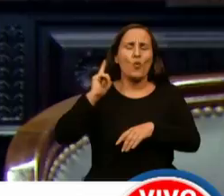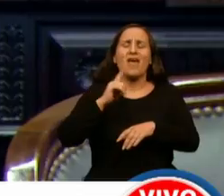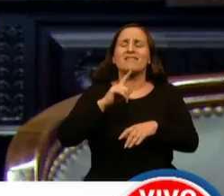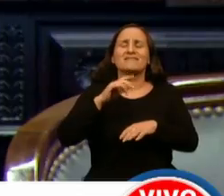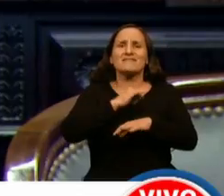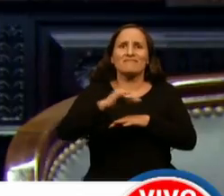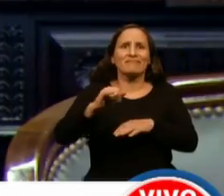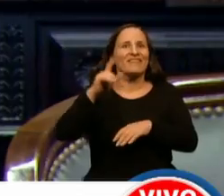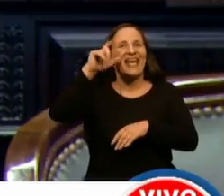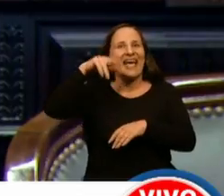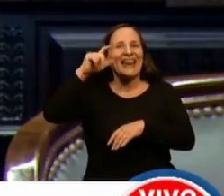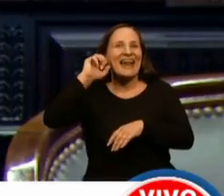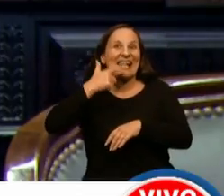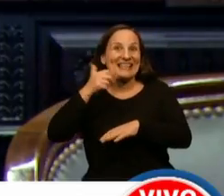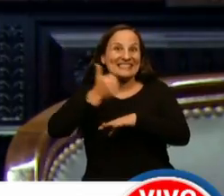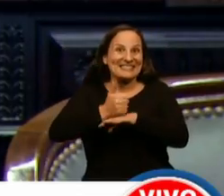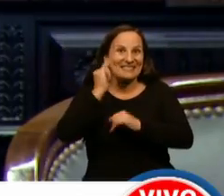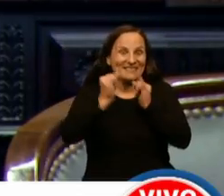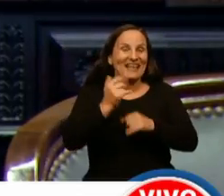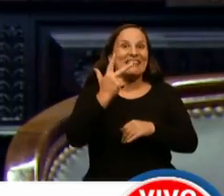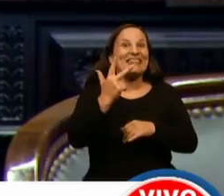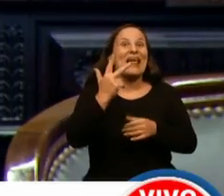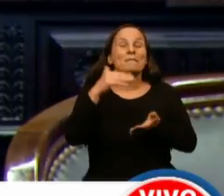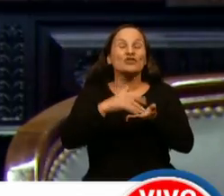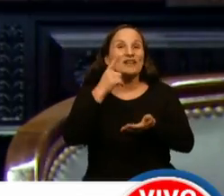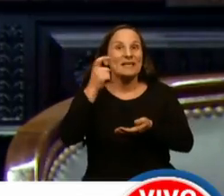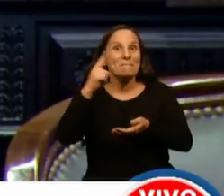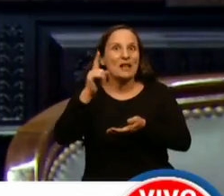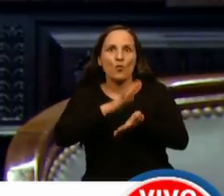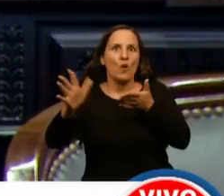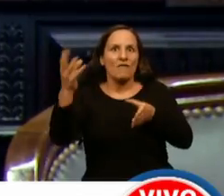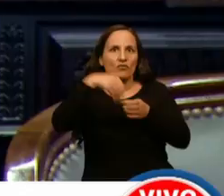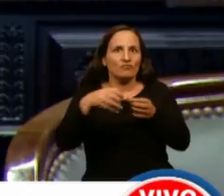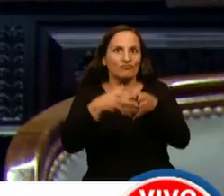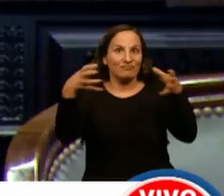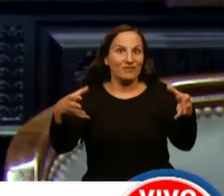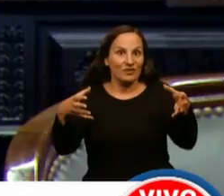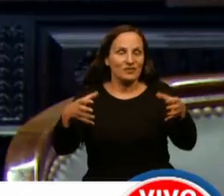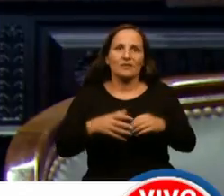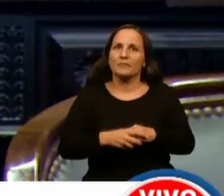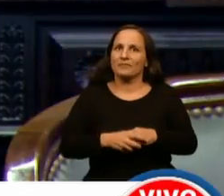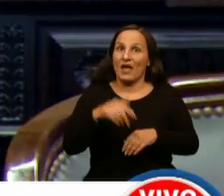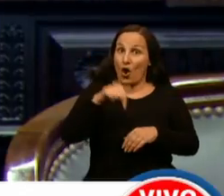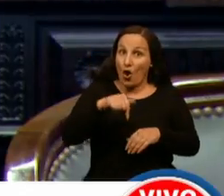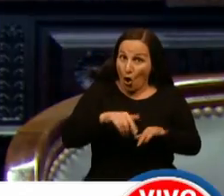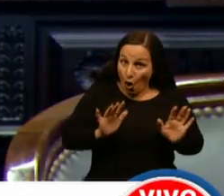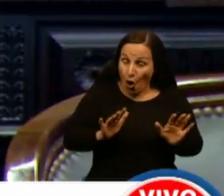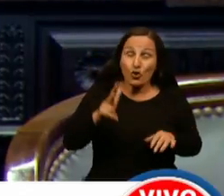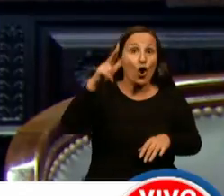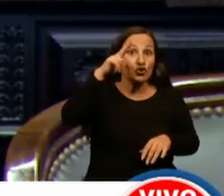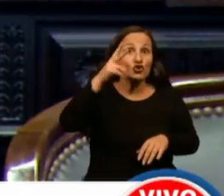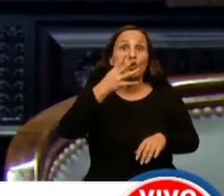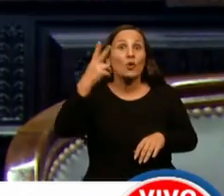interventor del enargás a 3 millones 100 mil usuarios nuevos y este beneficio abarca a